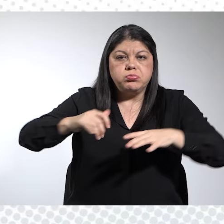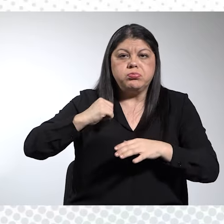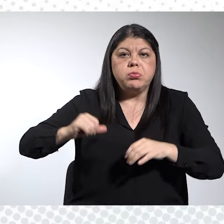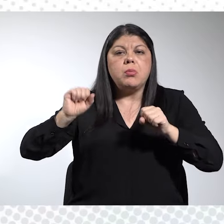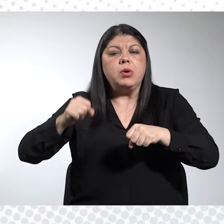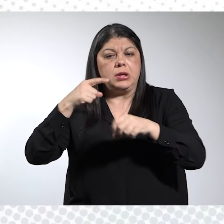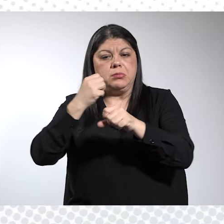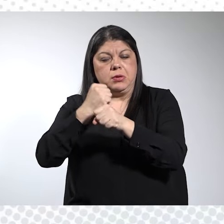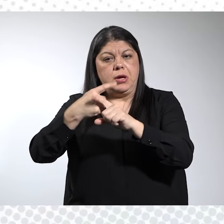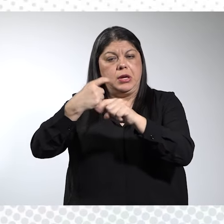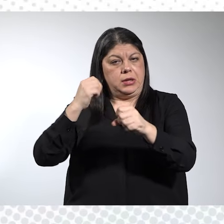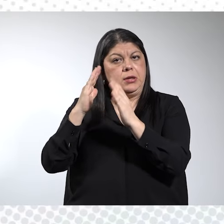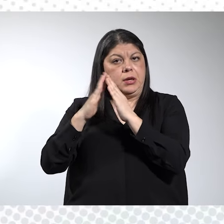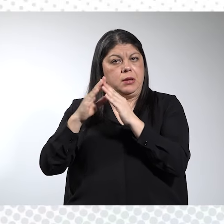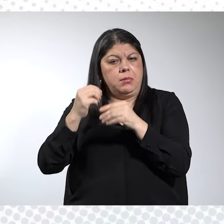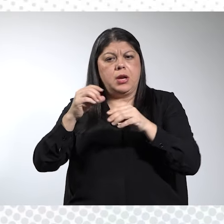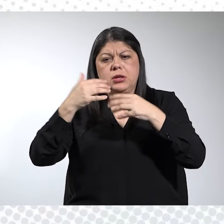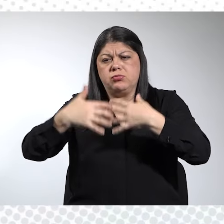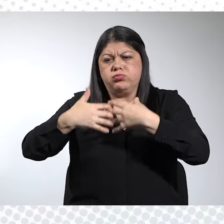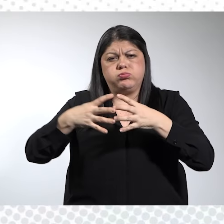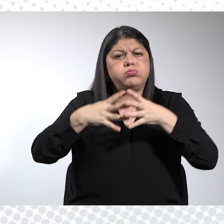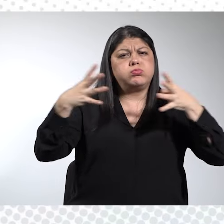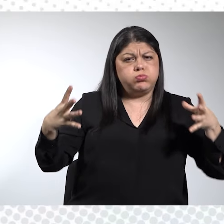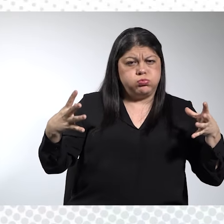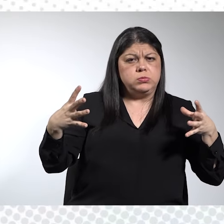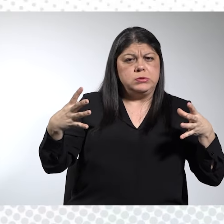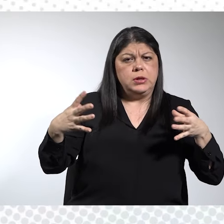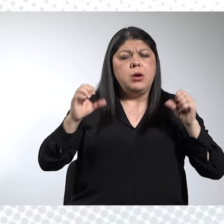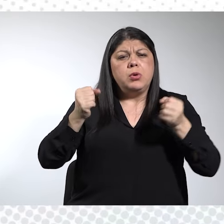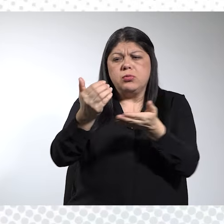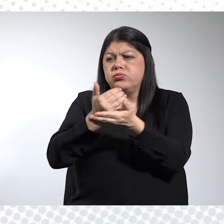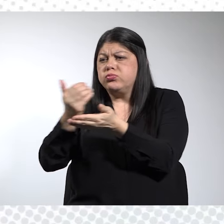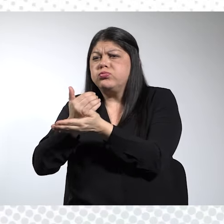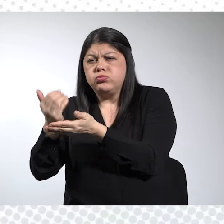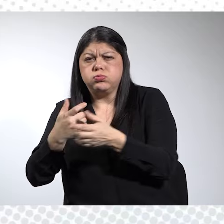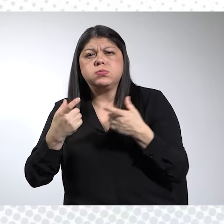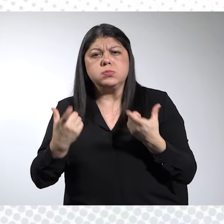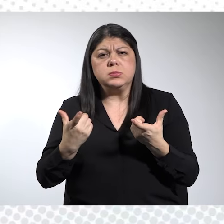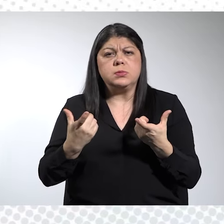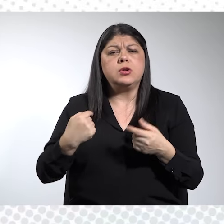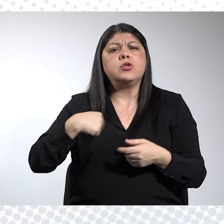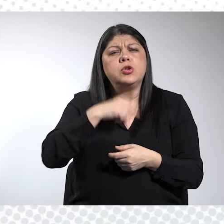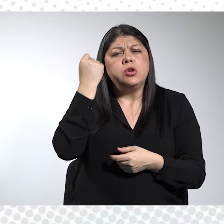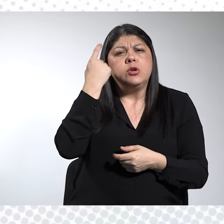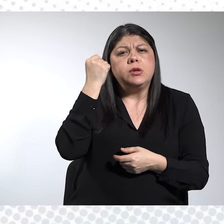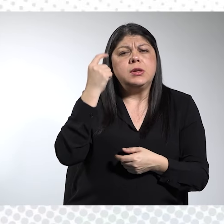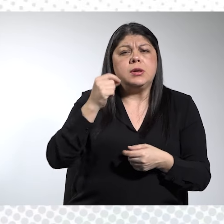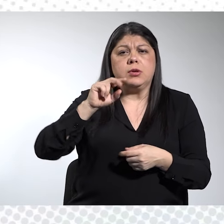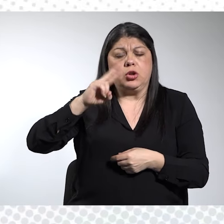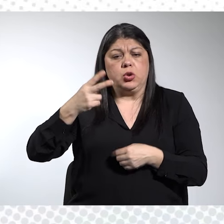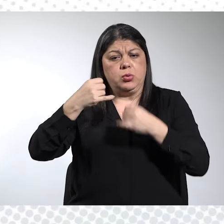privado, pueden estar desde su casa trabajando para grandes industrias, para grandes empresas y generando mucha riqueza. Entendemos que